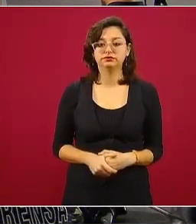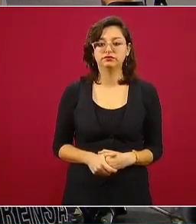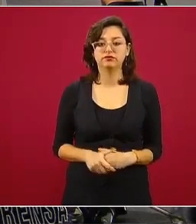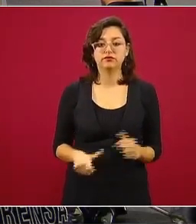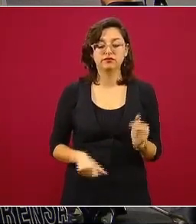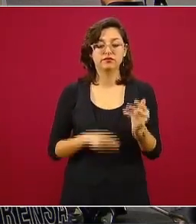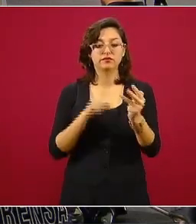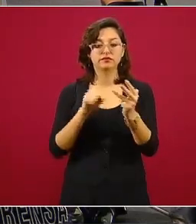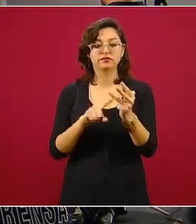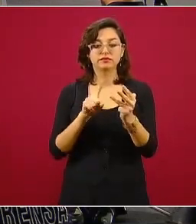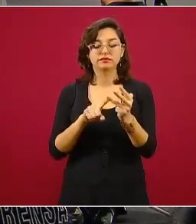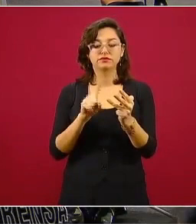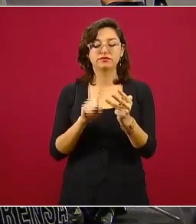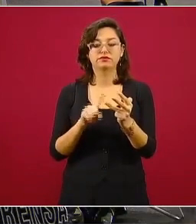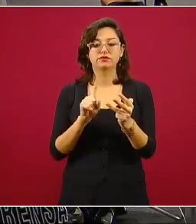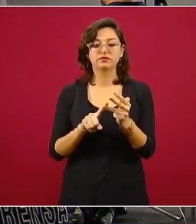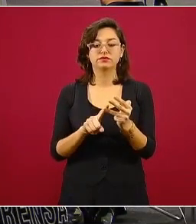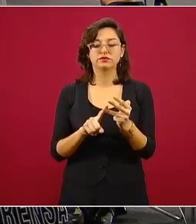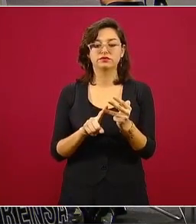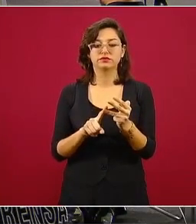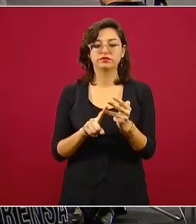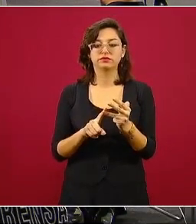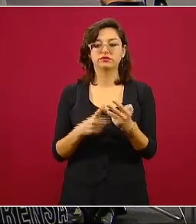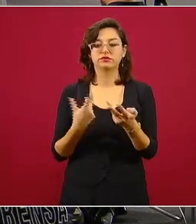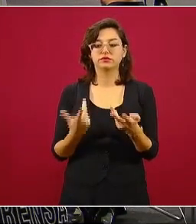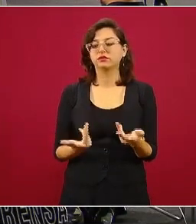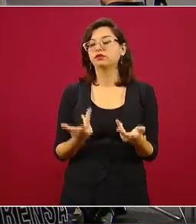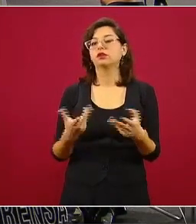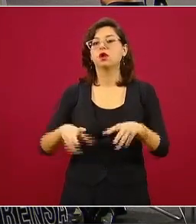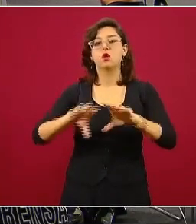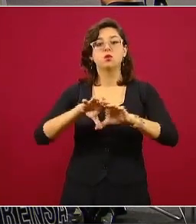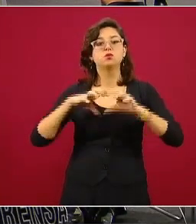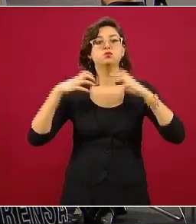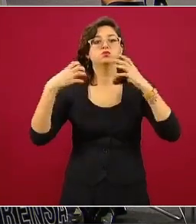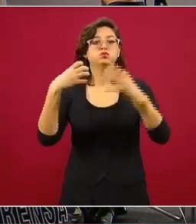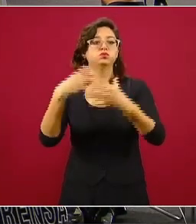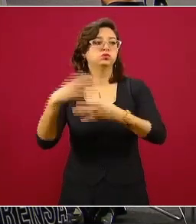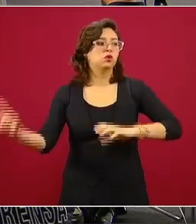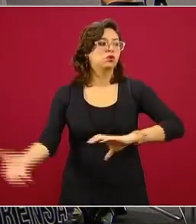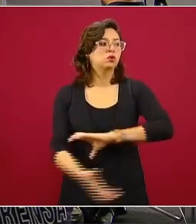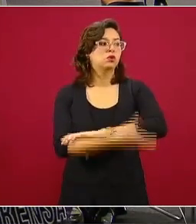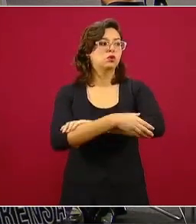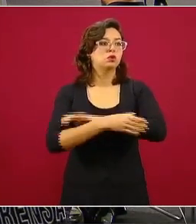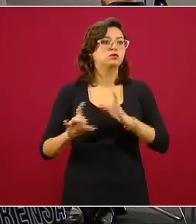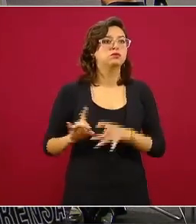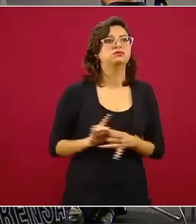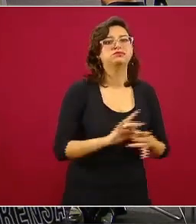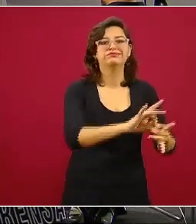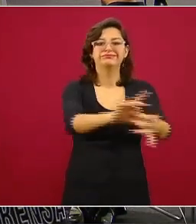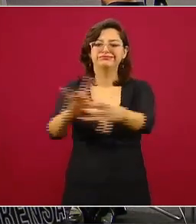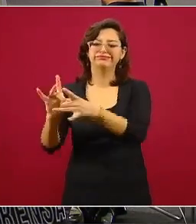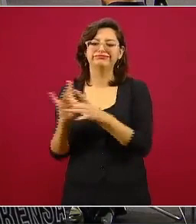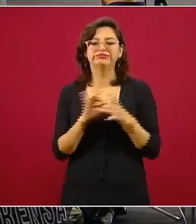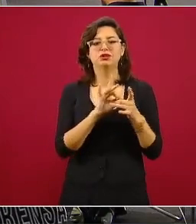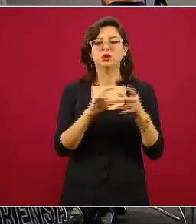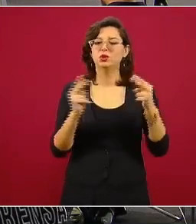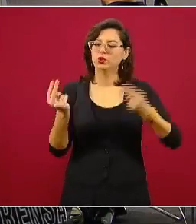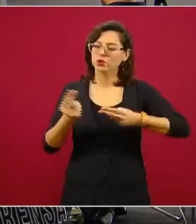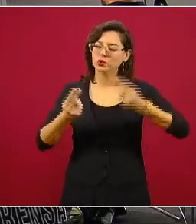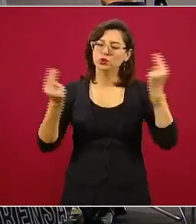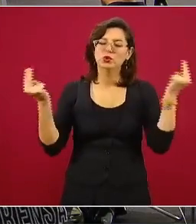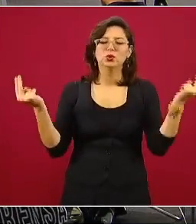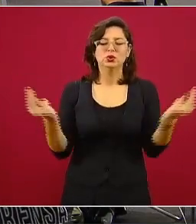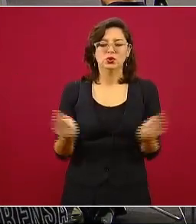Tres, es indispensable un mundo más solidario para hacer valer la fraternidad